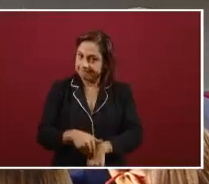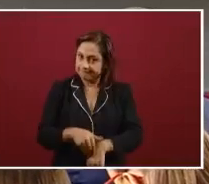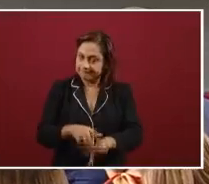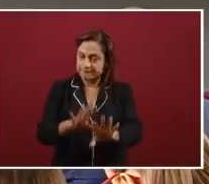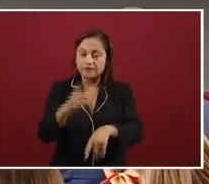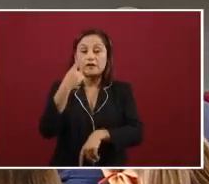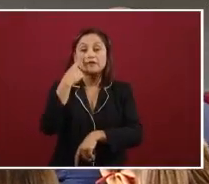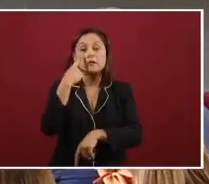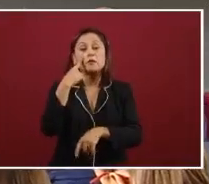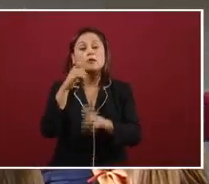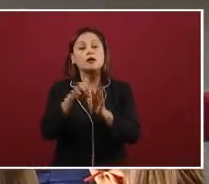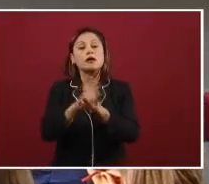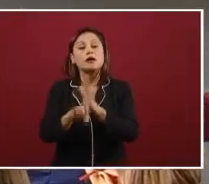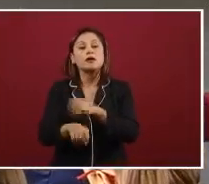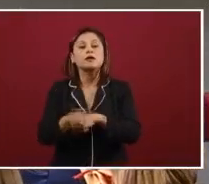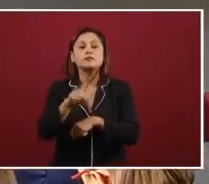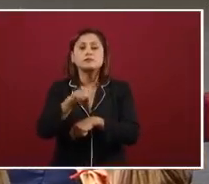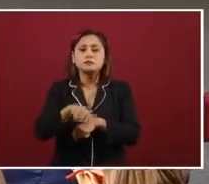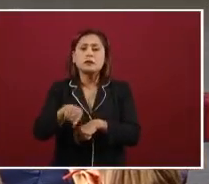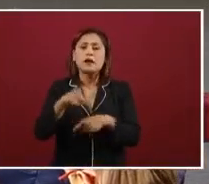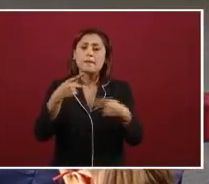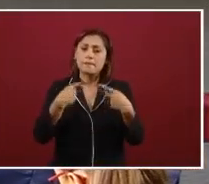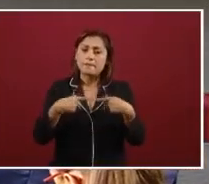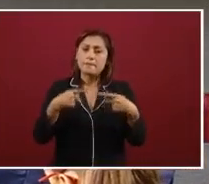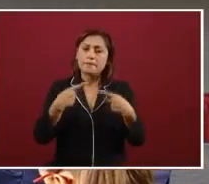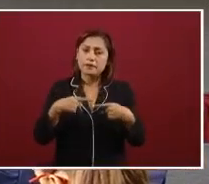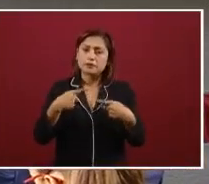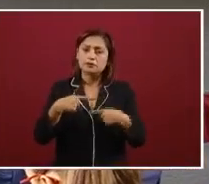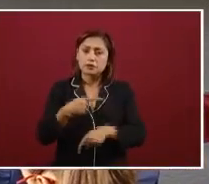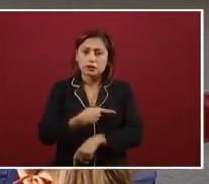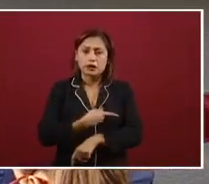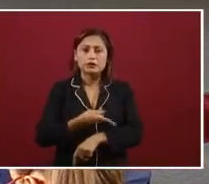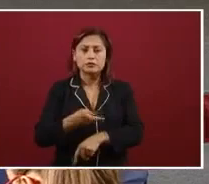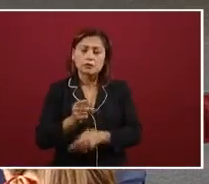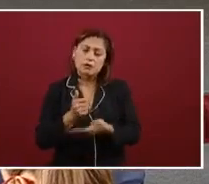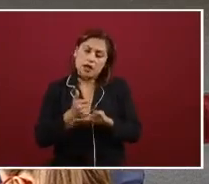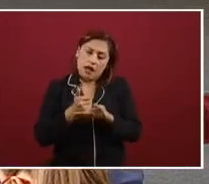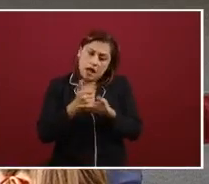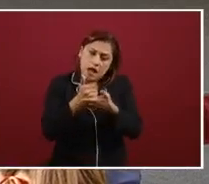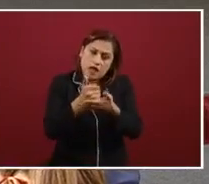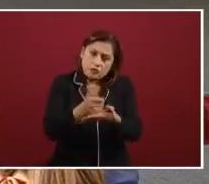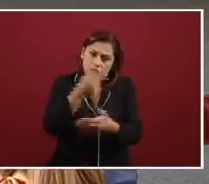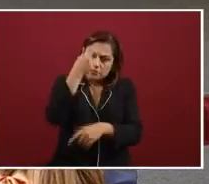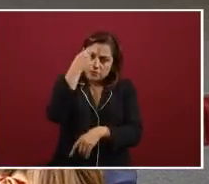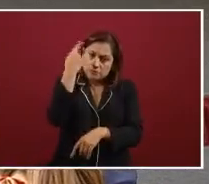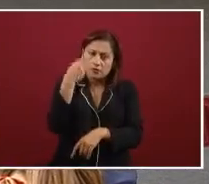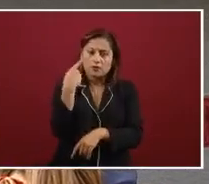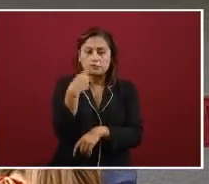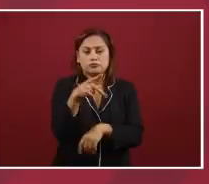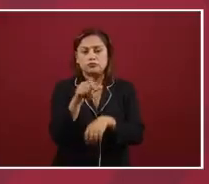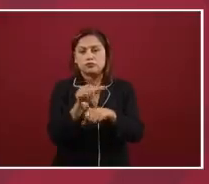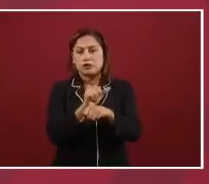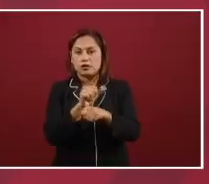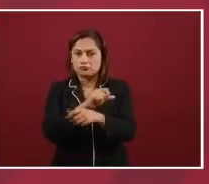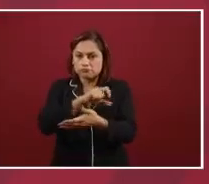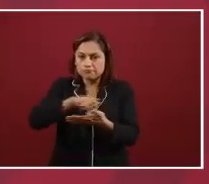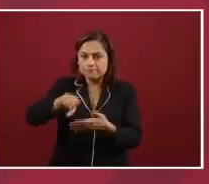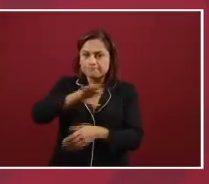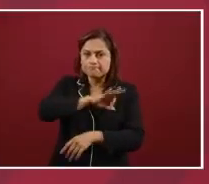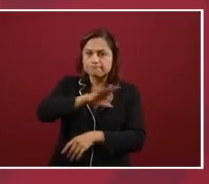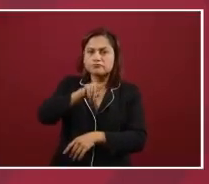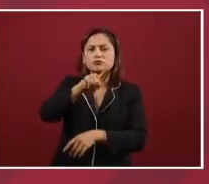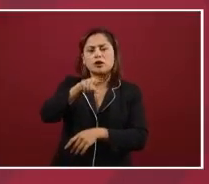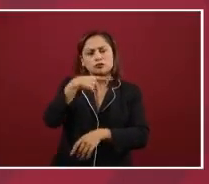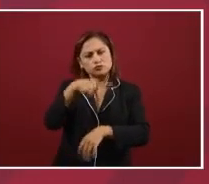que se ayuda a la gente humilde para poder tener una camioneta de trabajo, un carro,